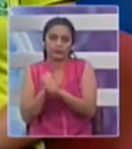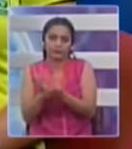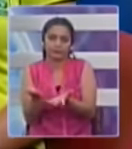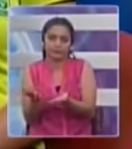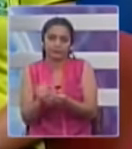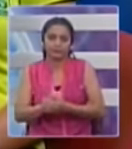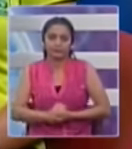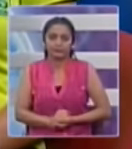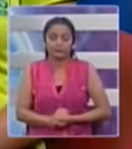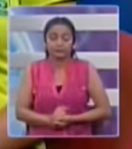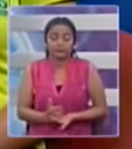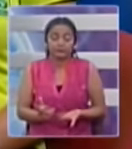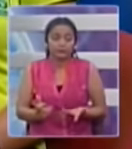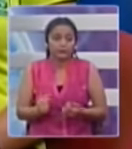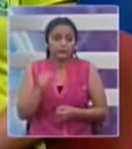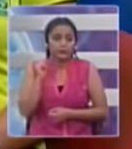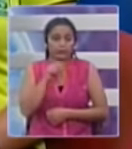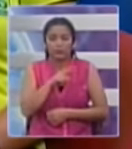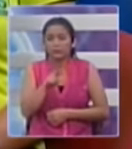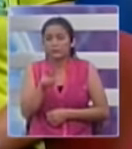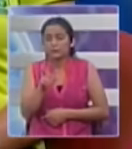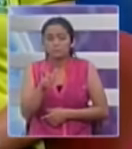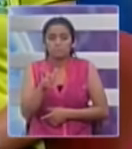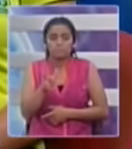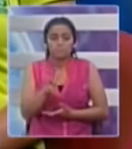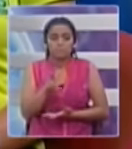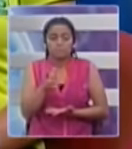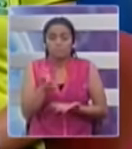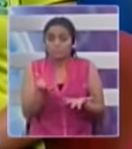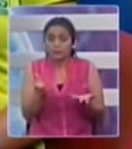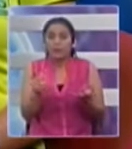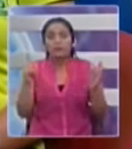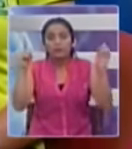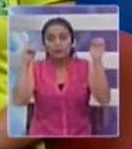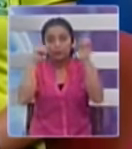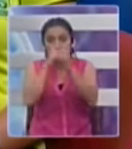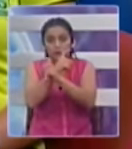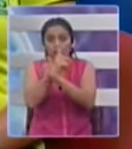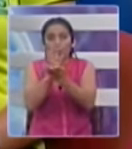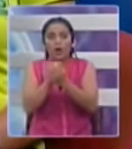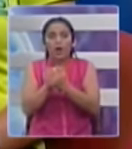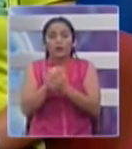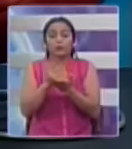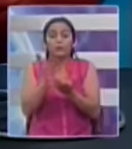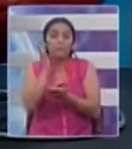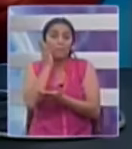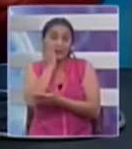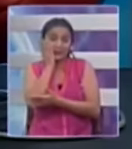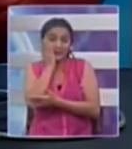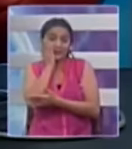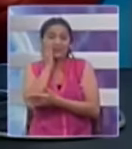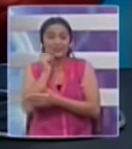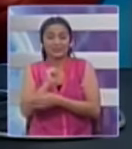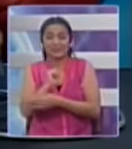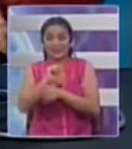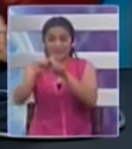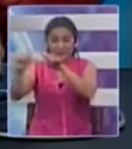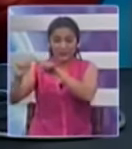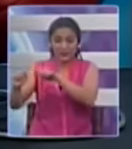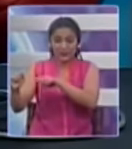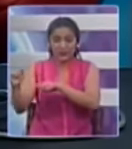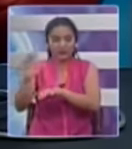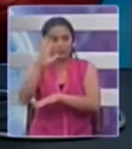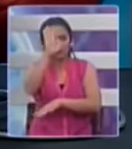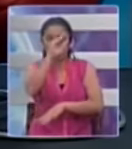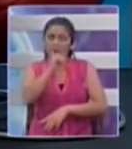Otro de los temas que me parece que es importante decir, las madres de familia nos recalcan que ellas quieren que sus hijos, que ya